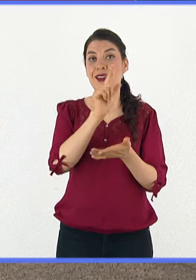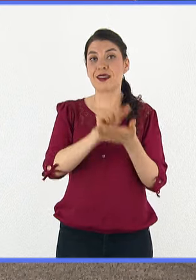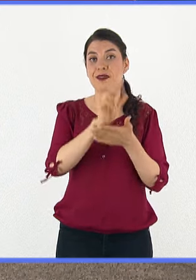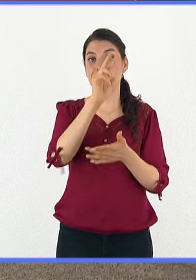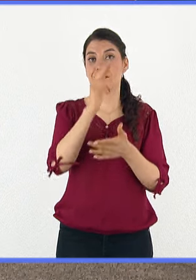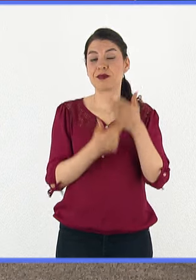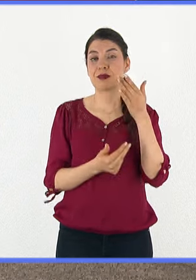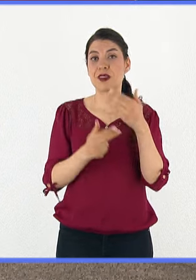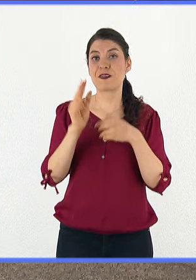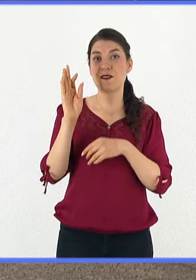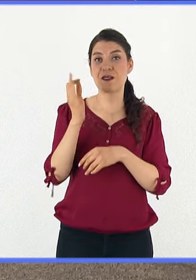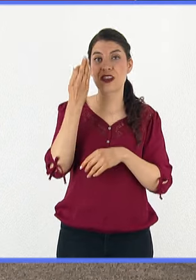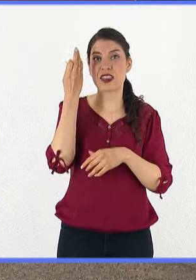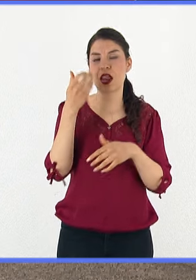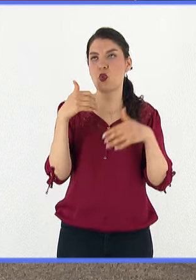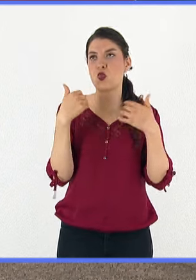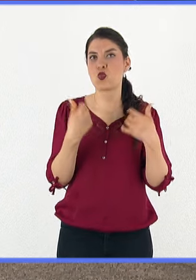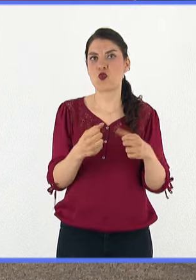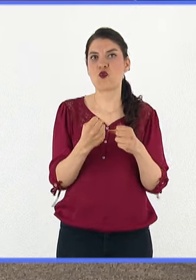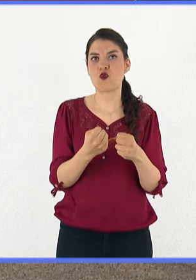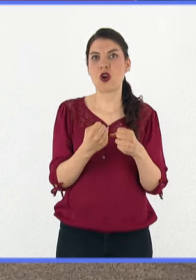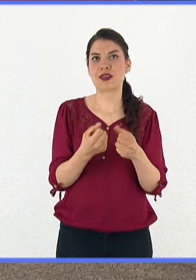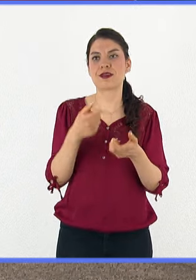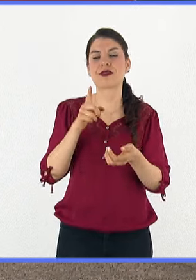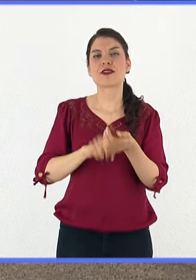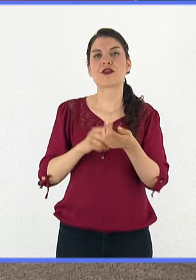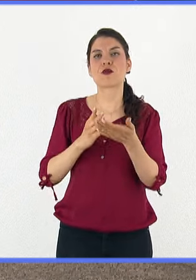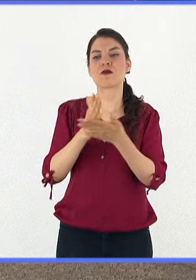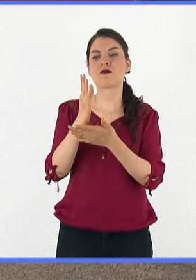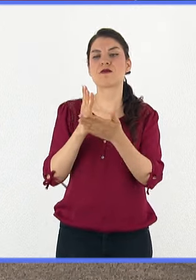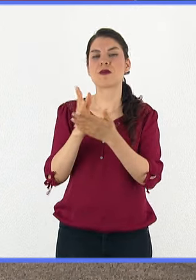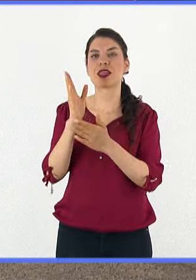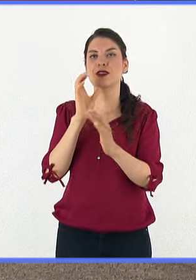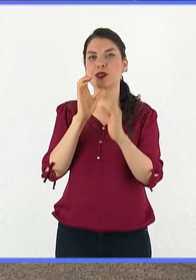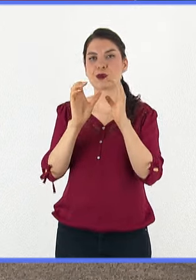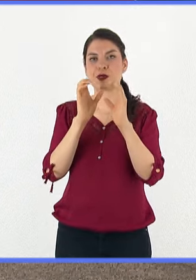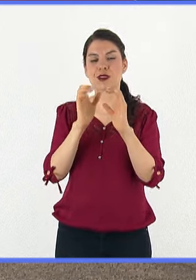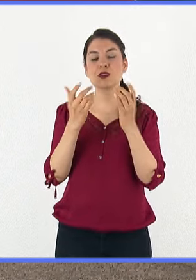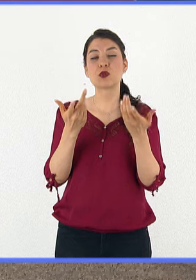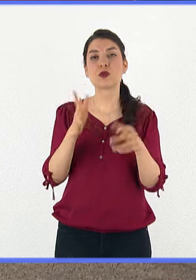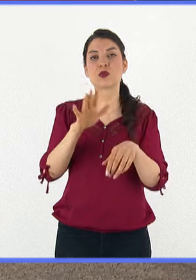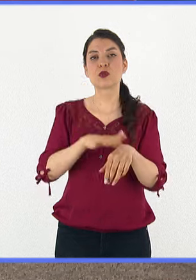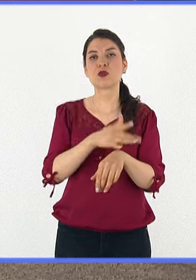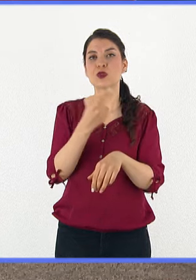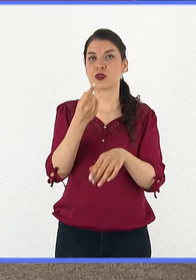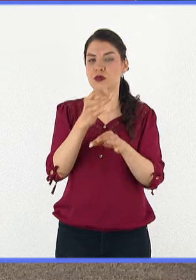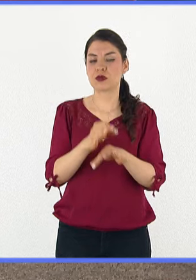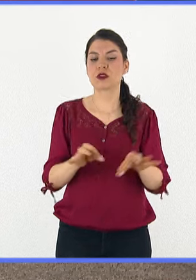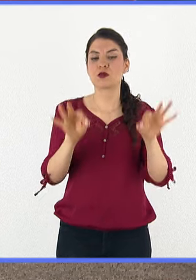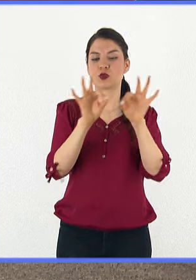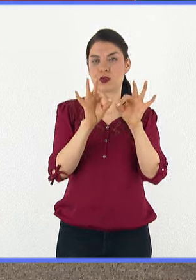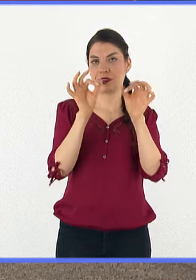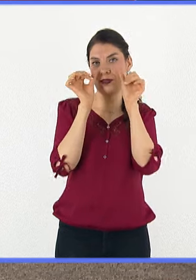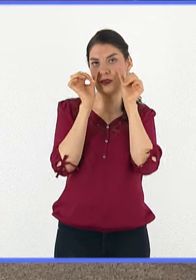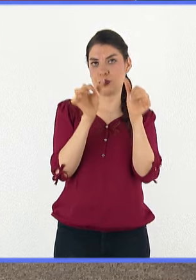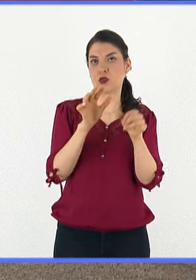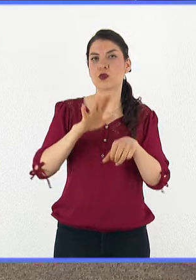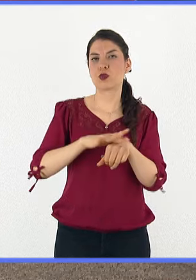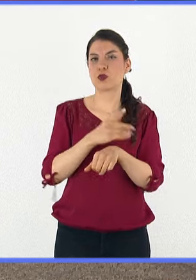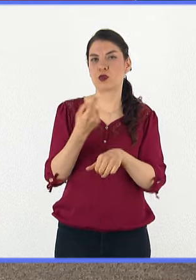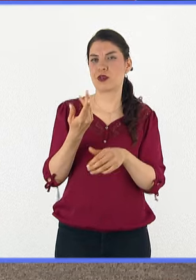enorme de un enorme impacto mediático desde luego entonces esto es importante tenerlo en consideración